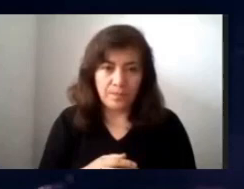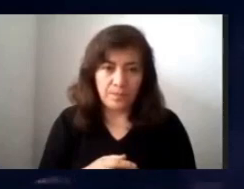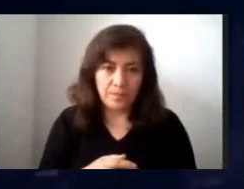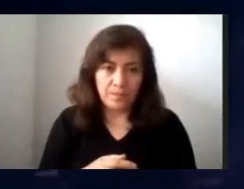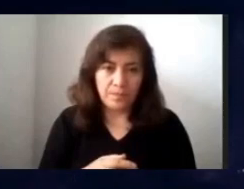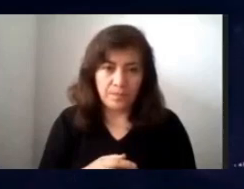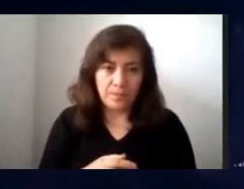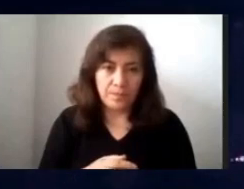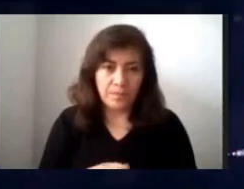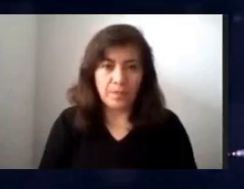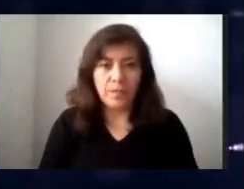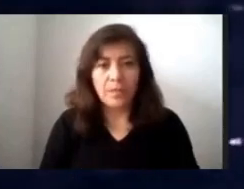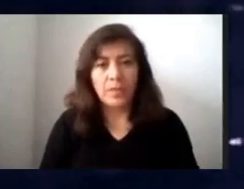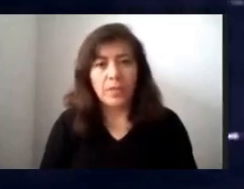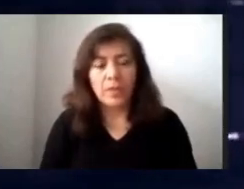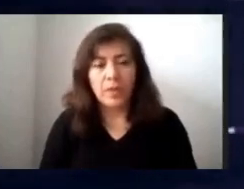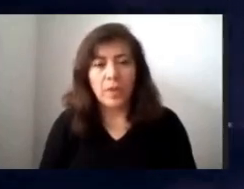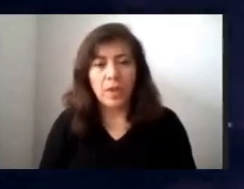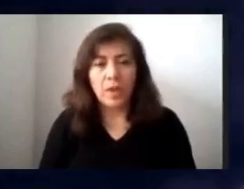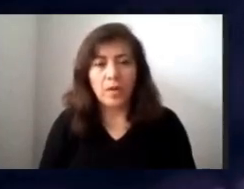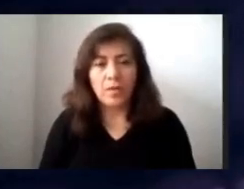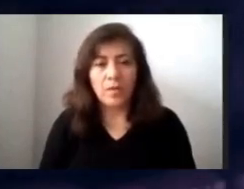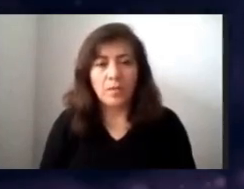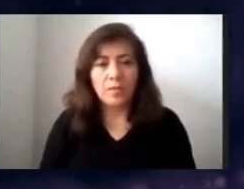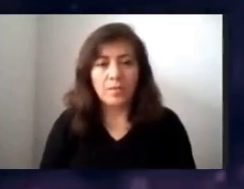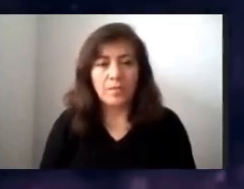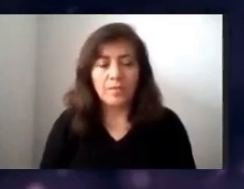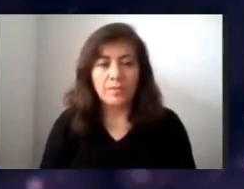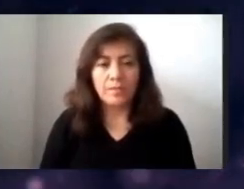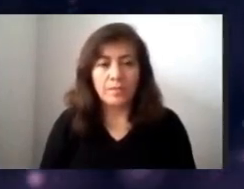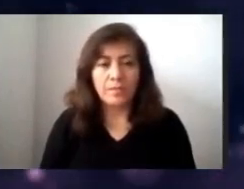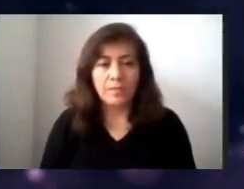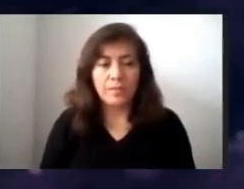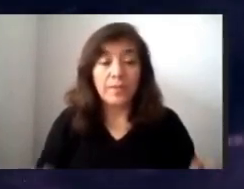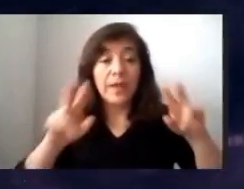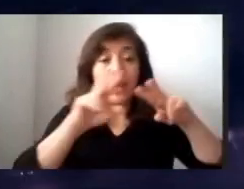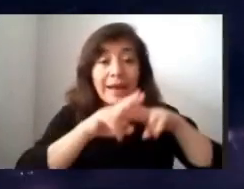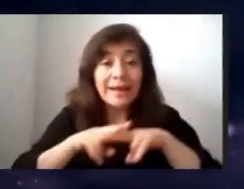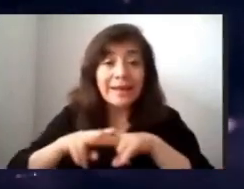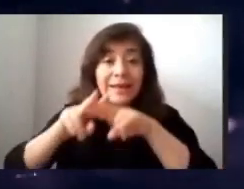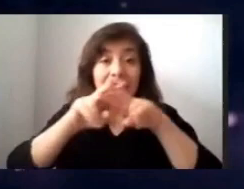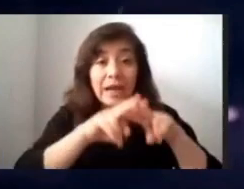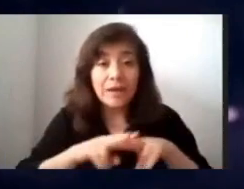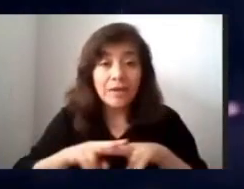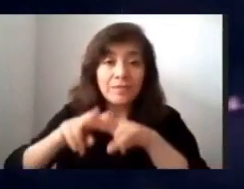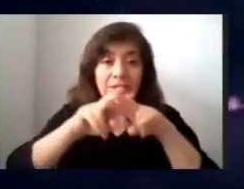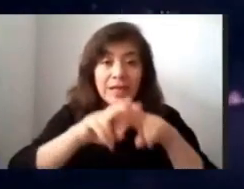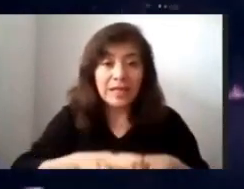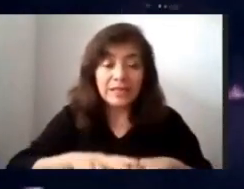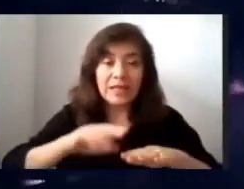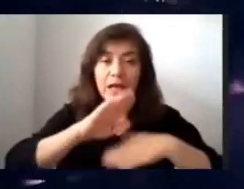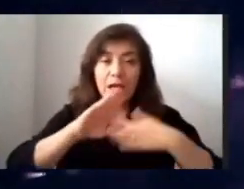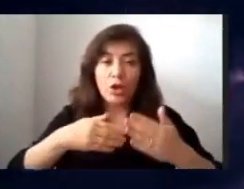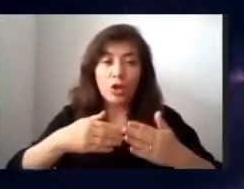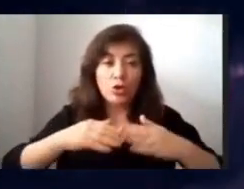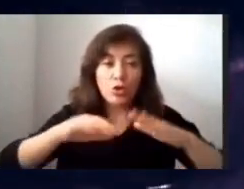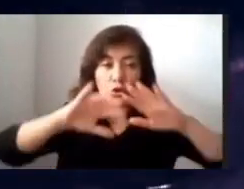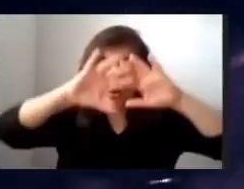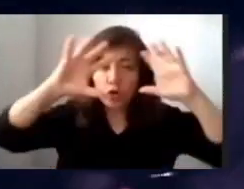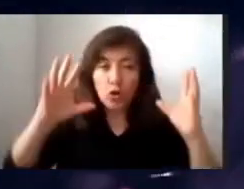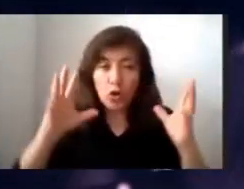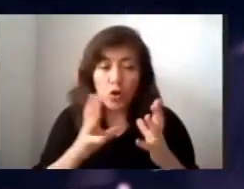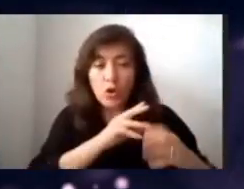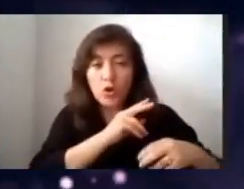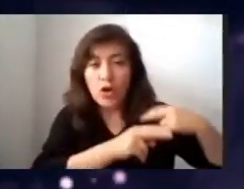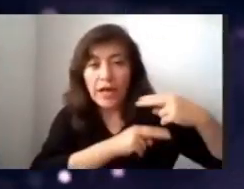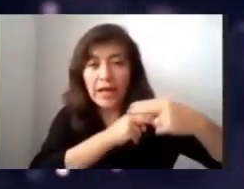de la posesión efectiva de bienes si la masa hereditaria ya les corresponde solamente a